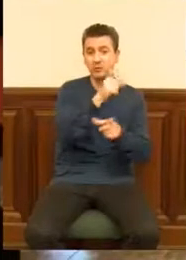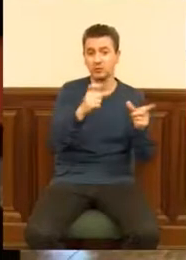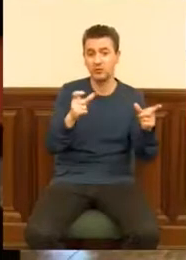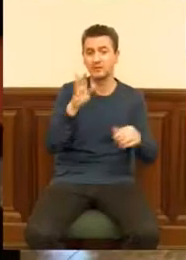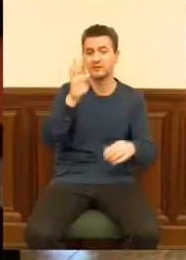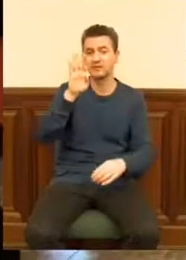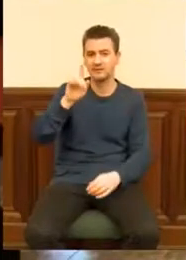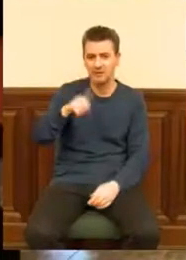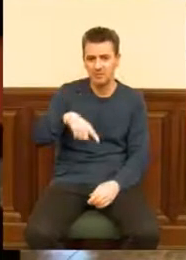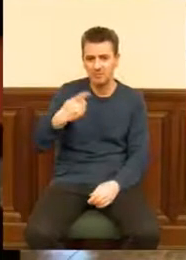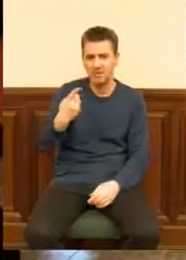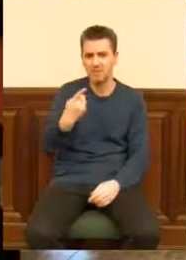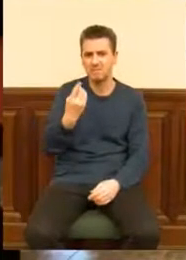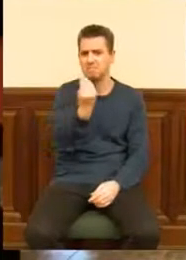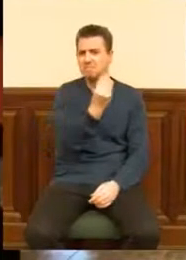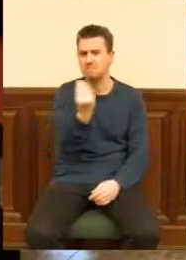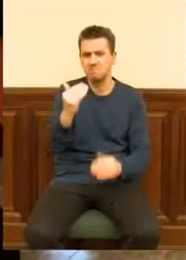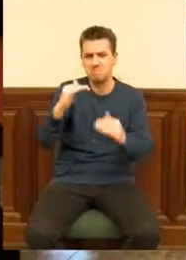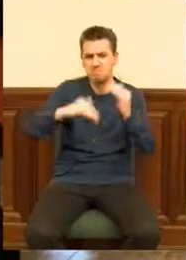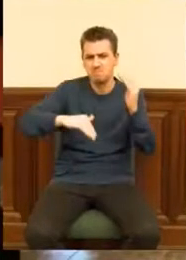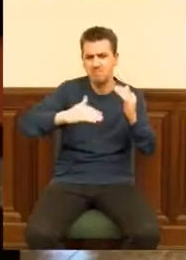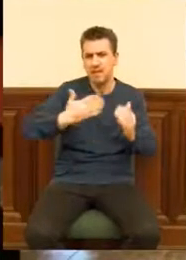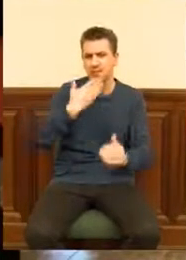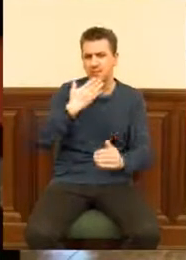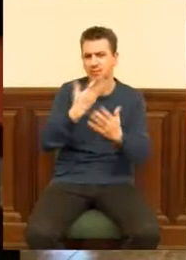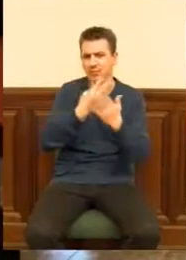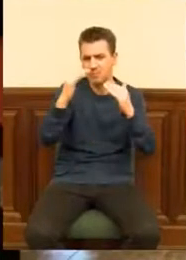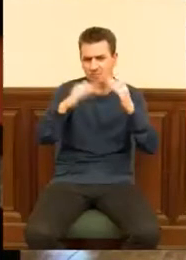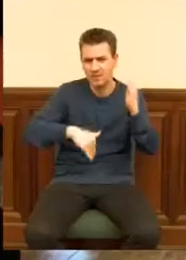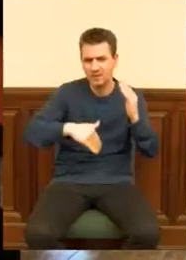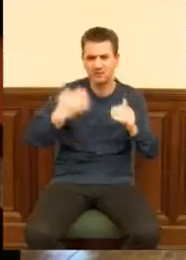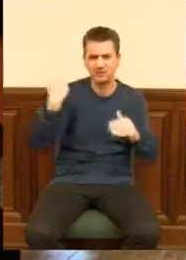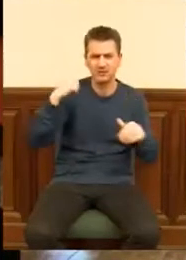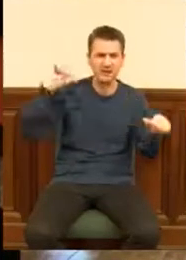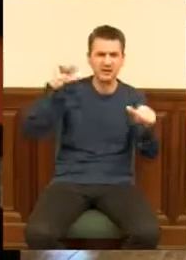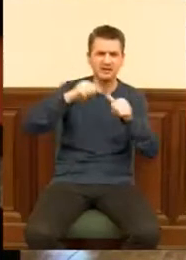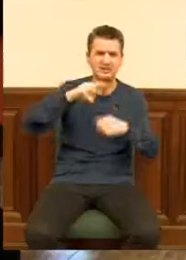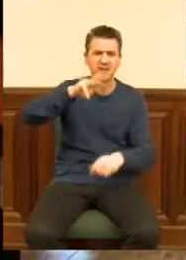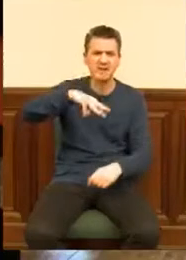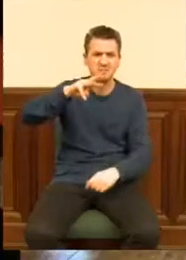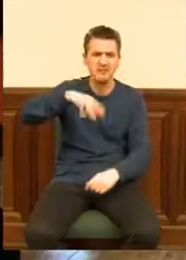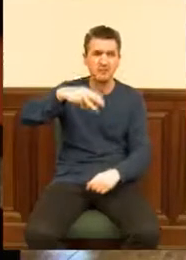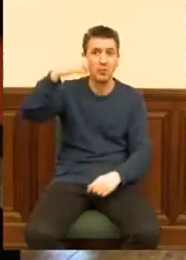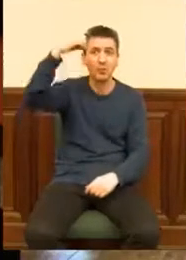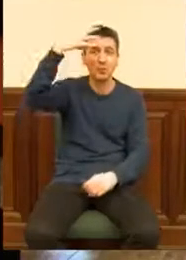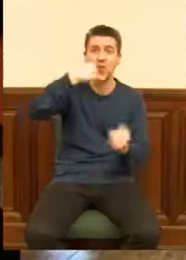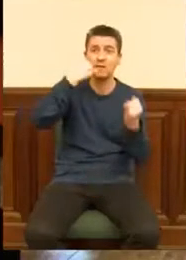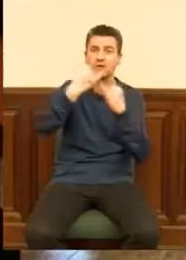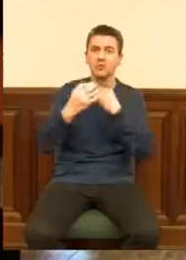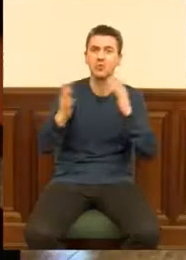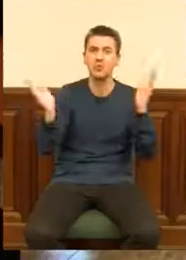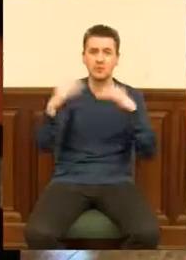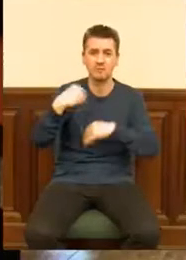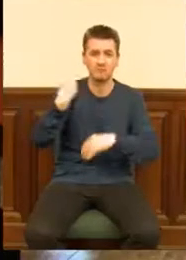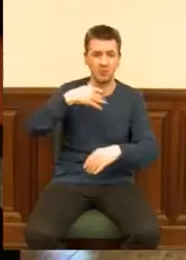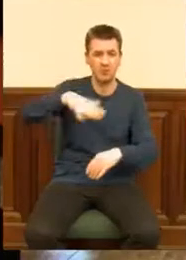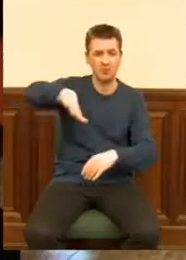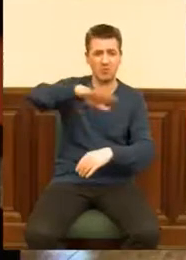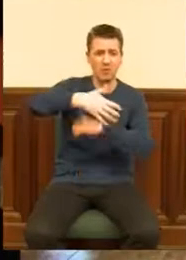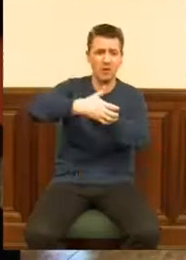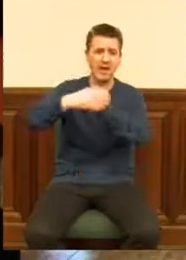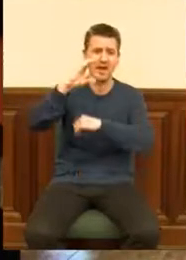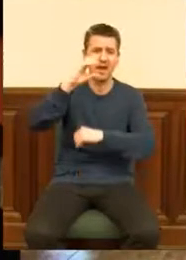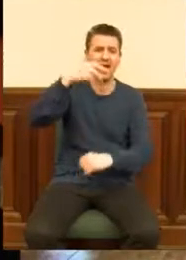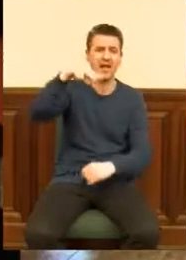Cañada Real, que llevan más de 3 meses sin tener luz eléctrica, en un tiempo en el que hemos pasado las